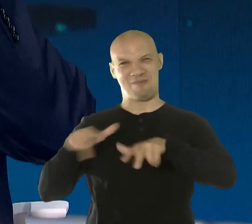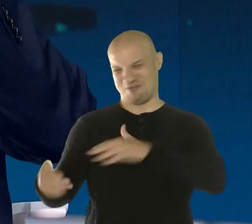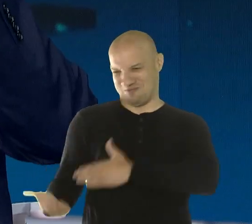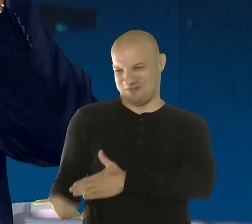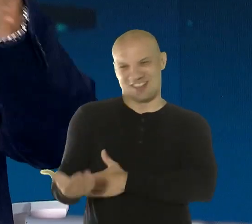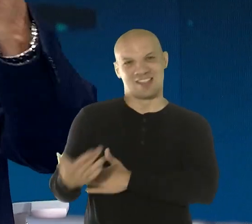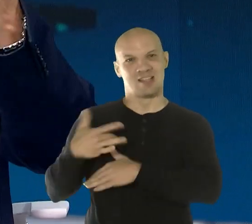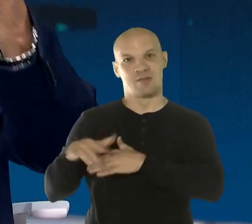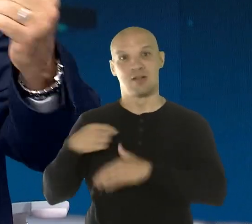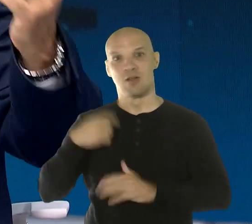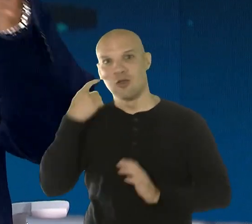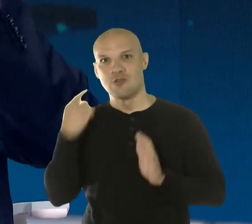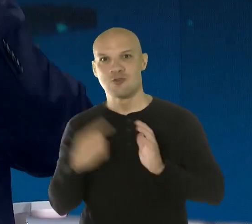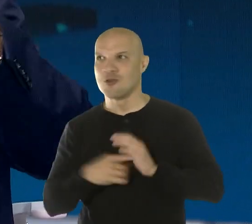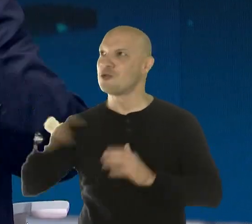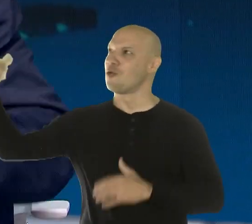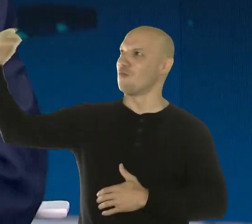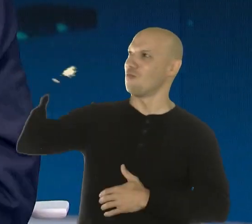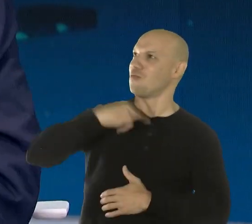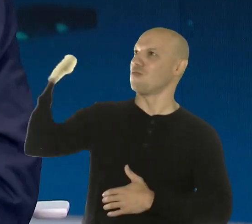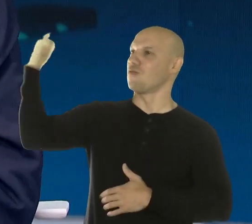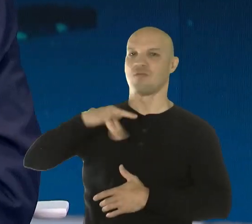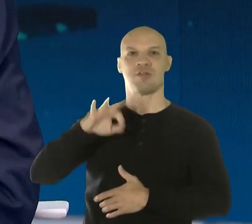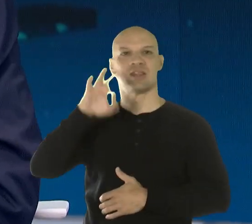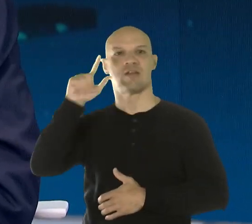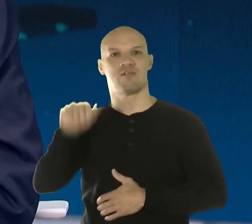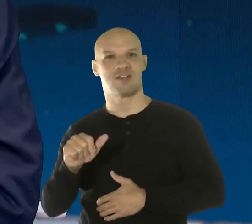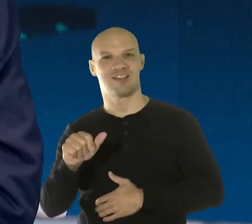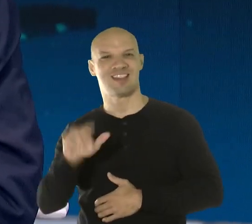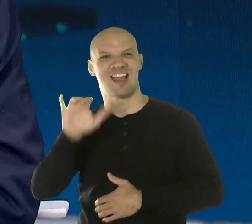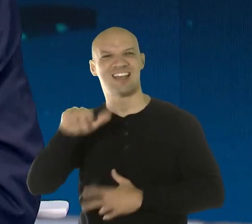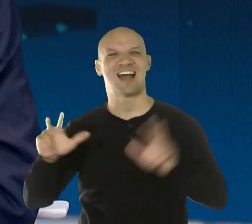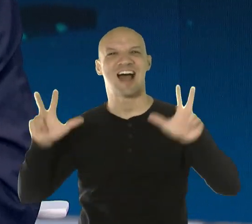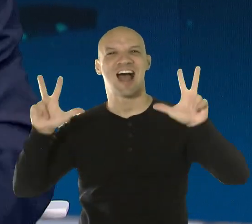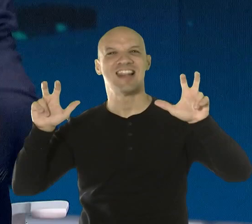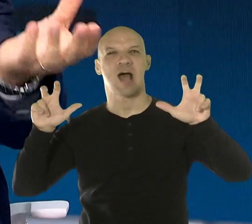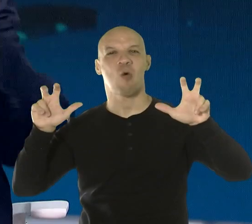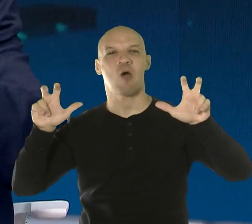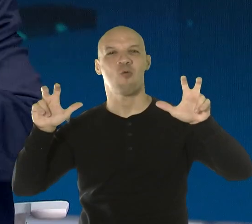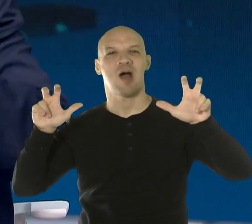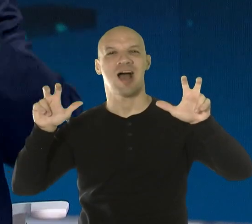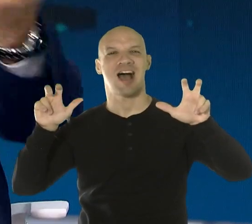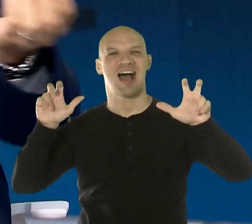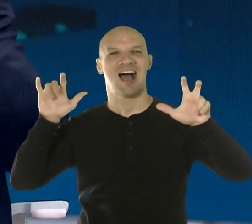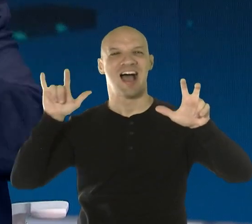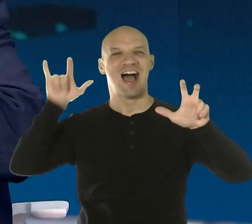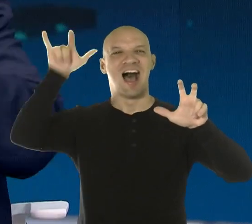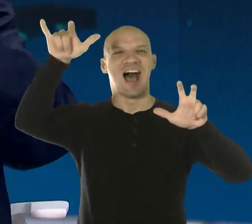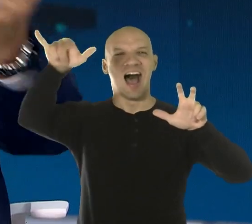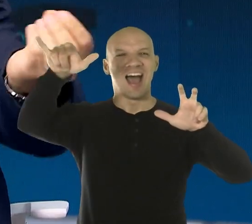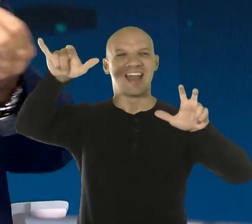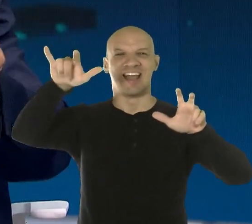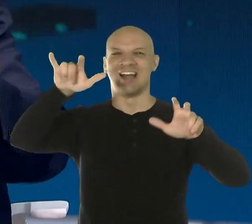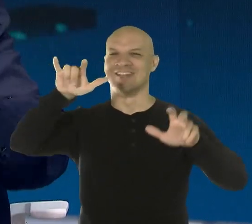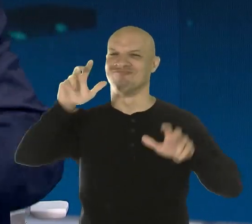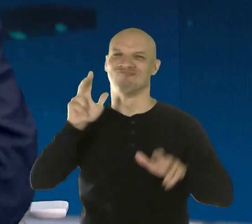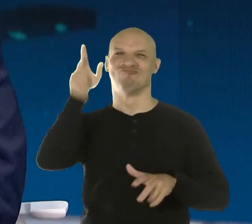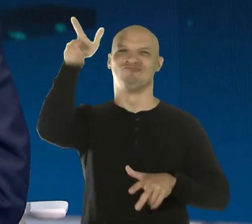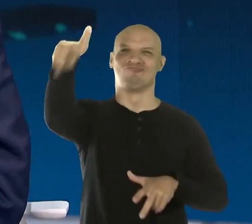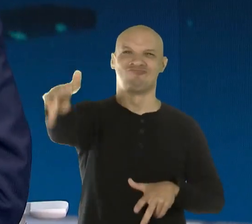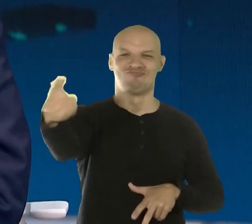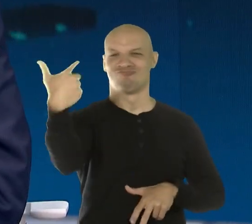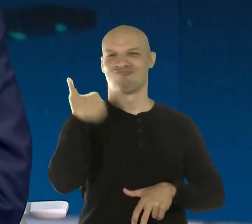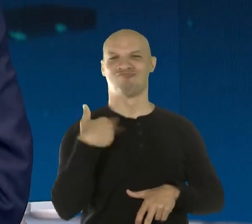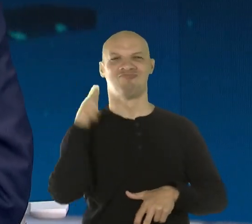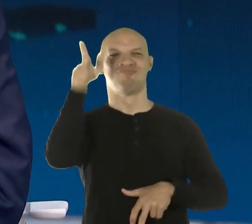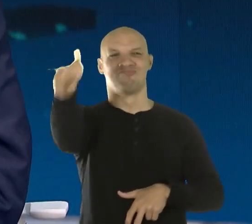bajando, especialmente de la Florida, y o sea que es la famosa guagua aérea, permanece, hay un flujo enorme de personas yendo